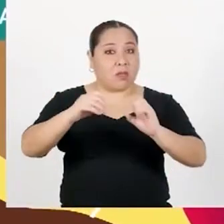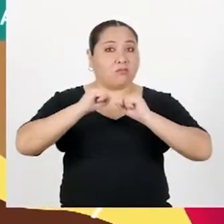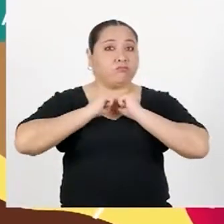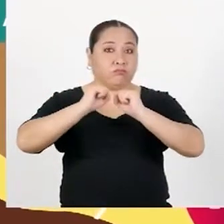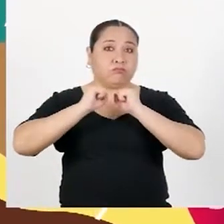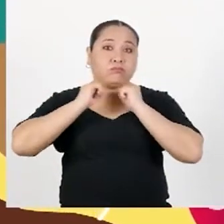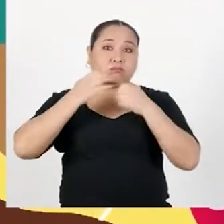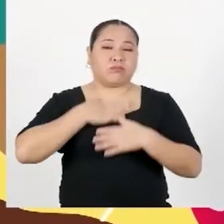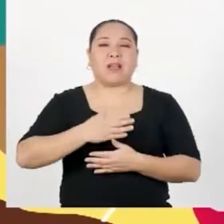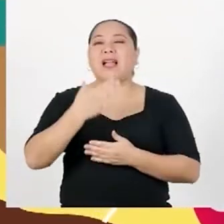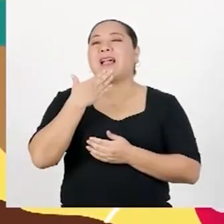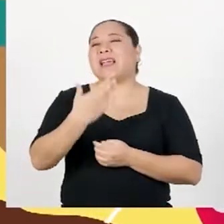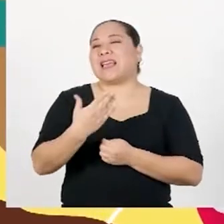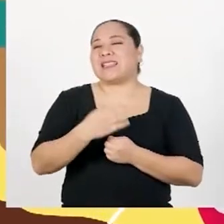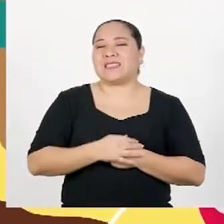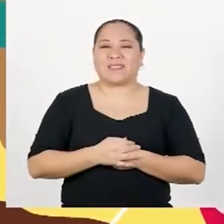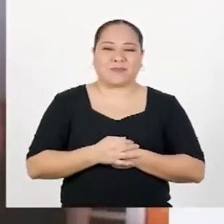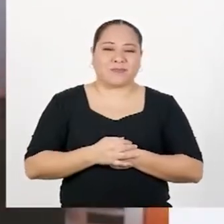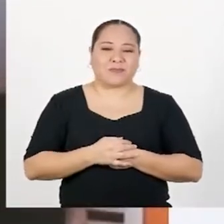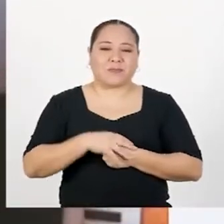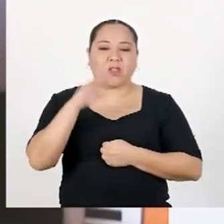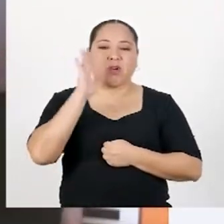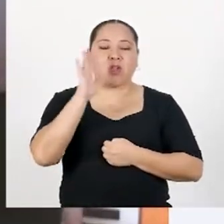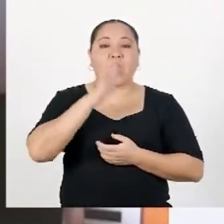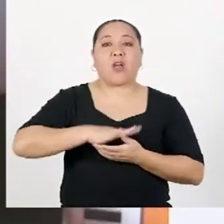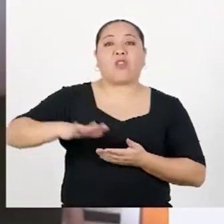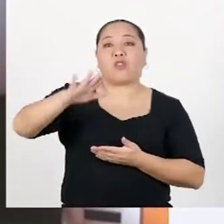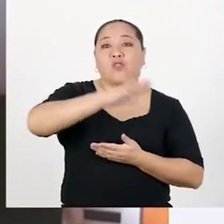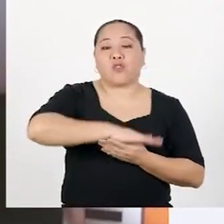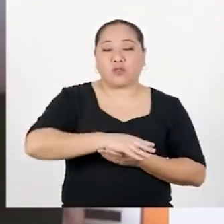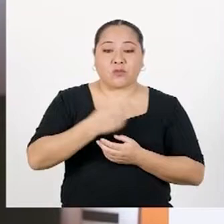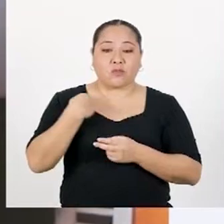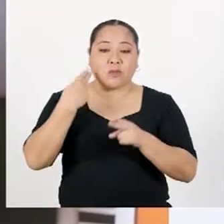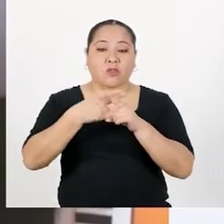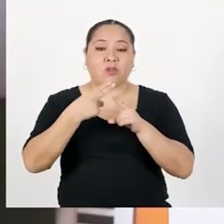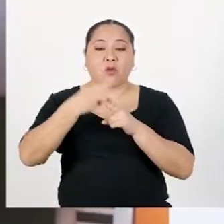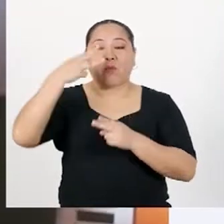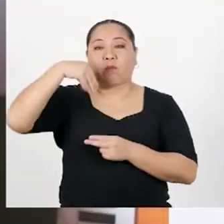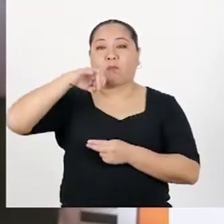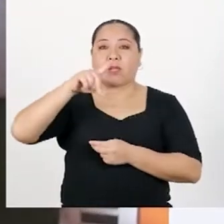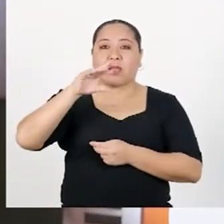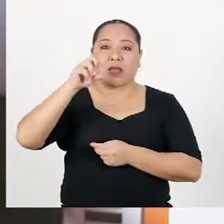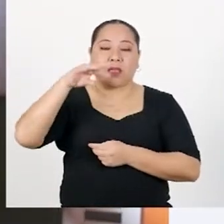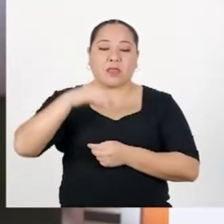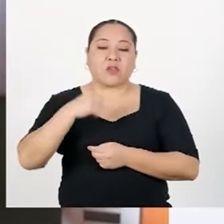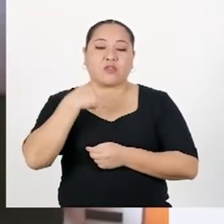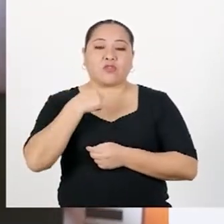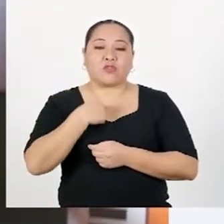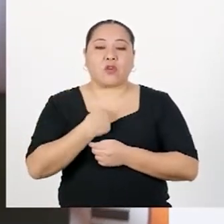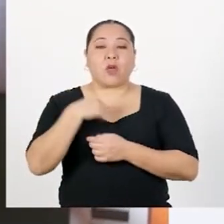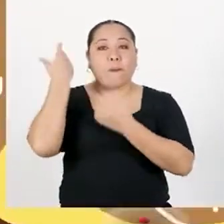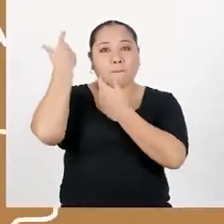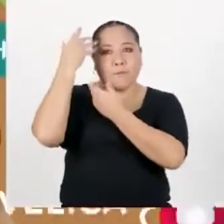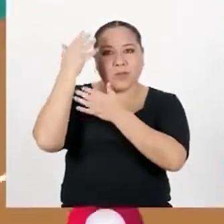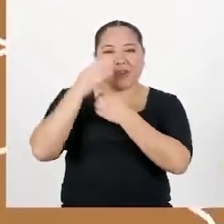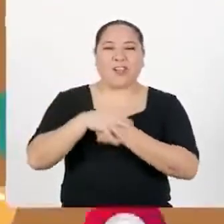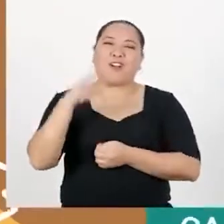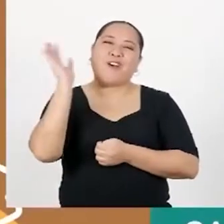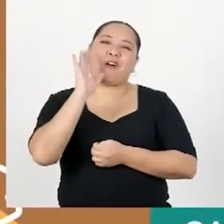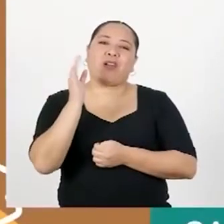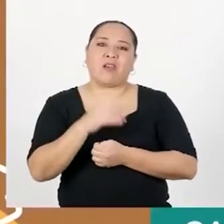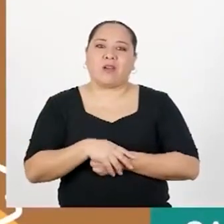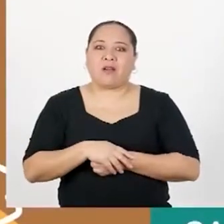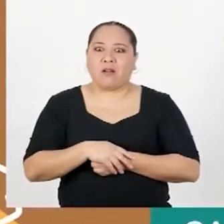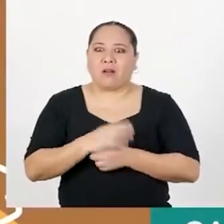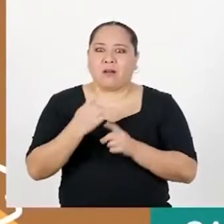activemos nuestro cuerpo. ¡Gracias! Hola a todos y a todas, mi nombre es Milene y soy de Piura.